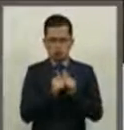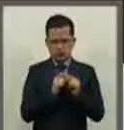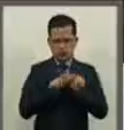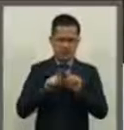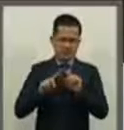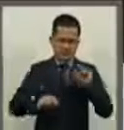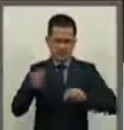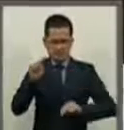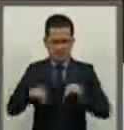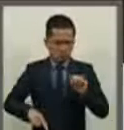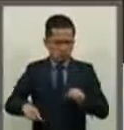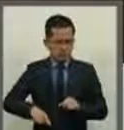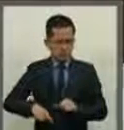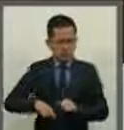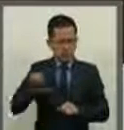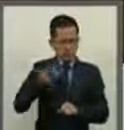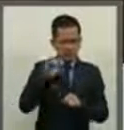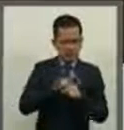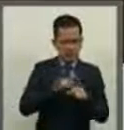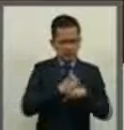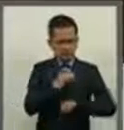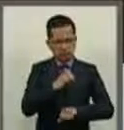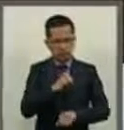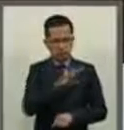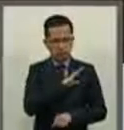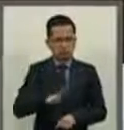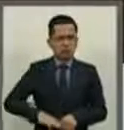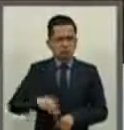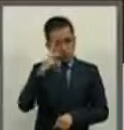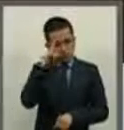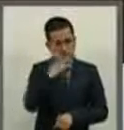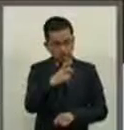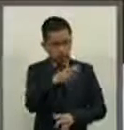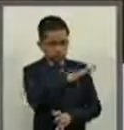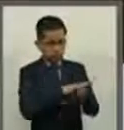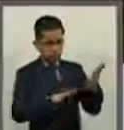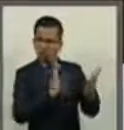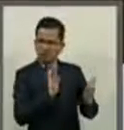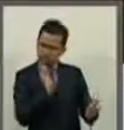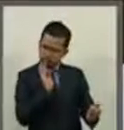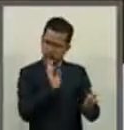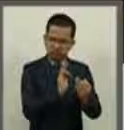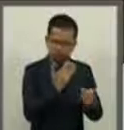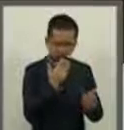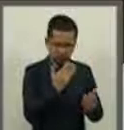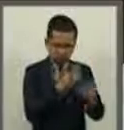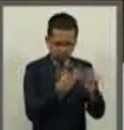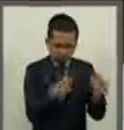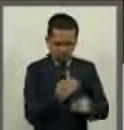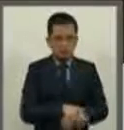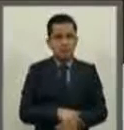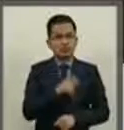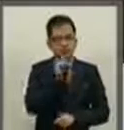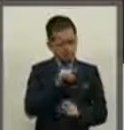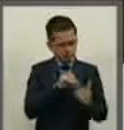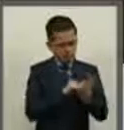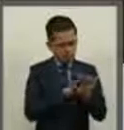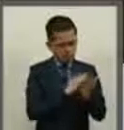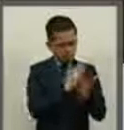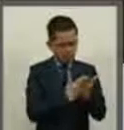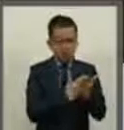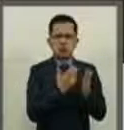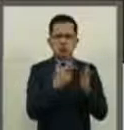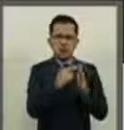para hacer frente a la grave crisis de inseguridad y violencia. También coordinará las políticas y lineamientos en materia de